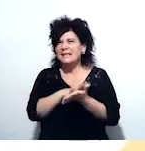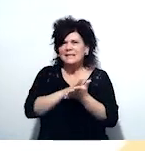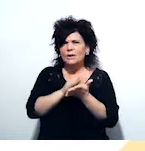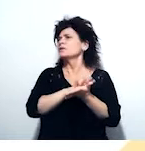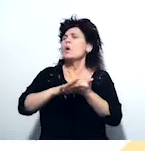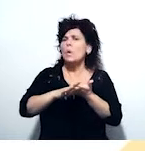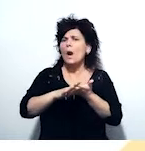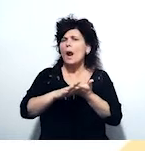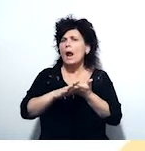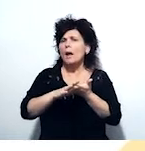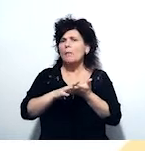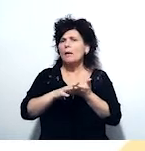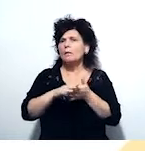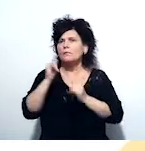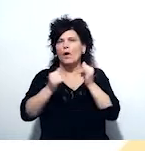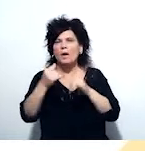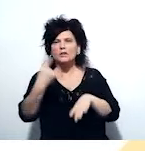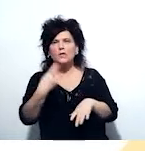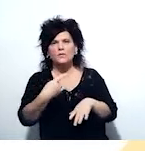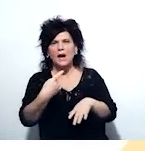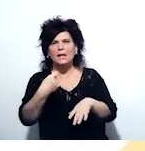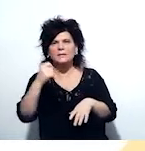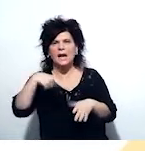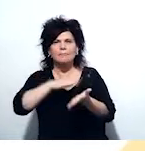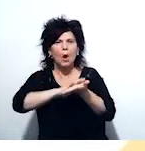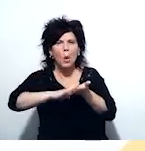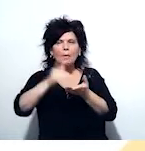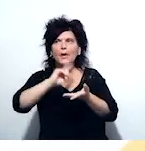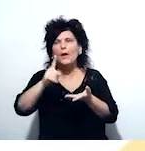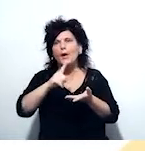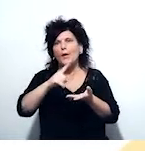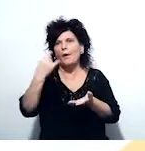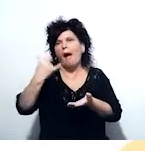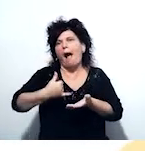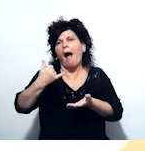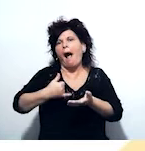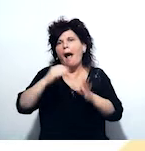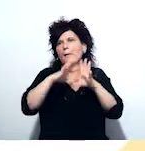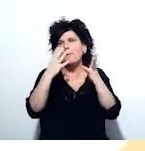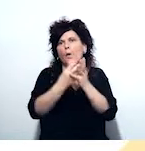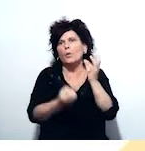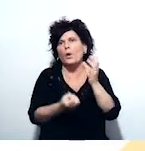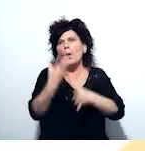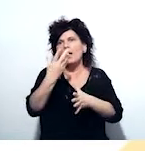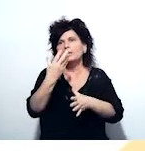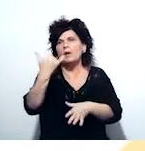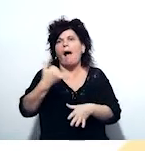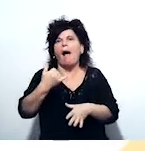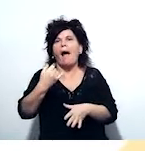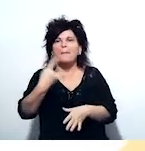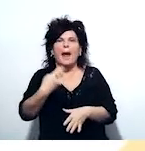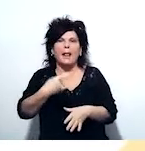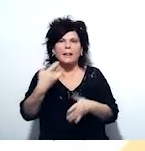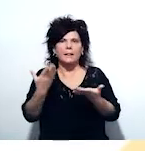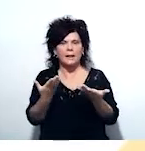la desinformación y las noticias falsas existen desde que existe el mundo, el nivel de capilaridad y el nivel de rapidez con